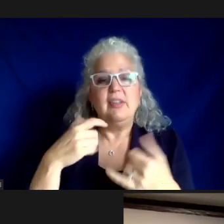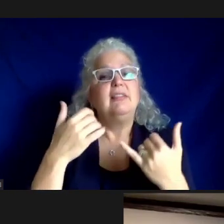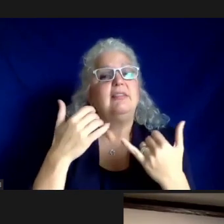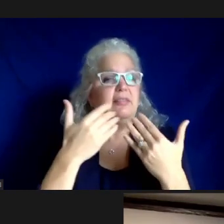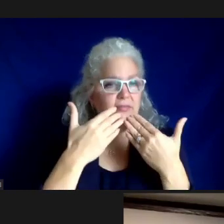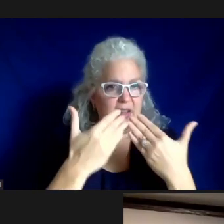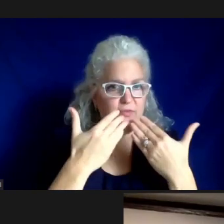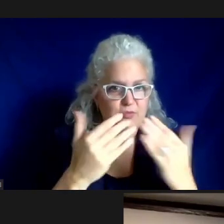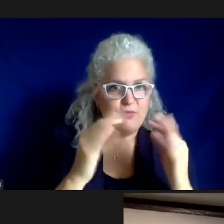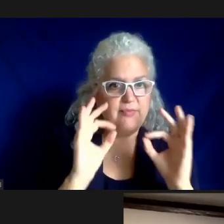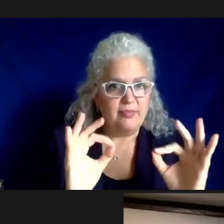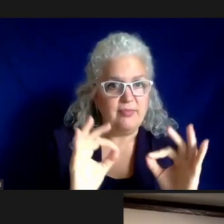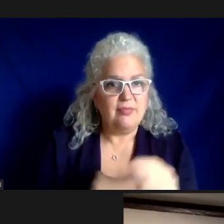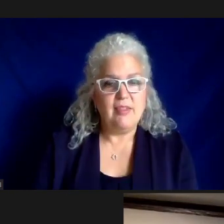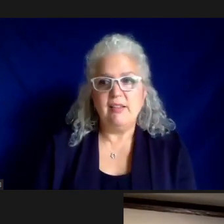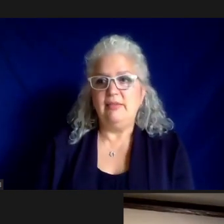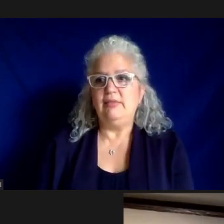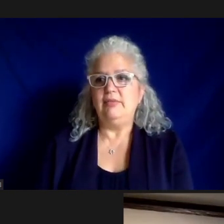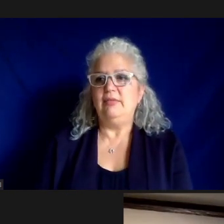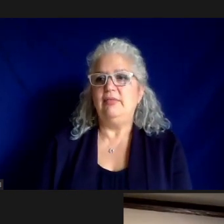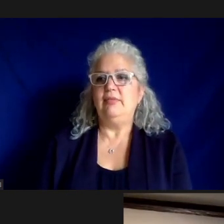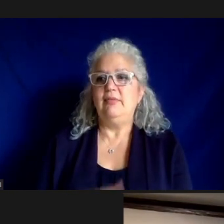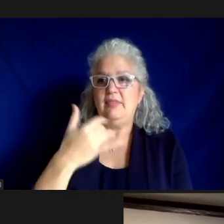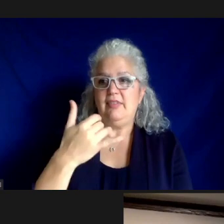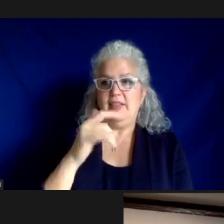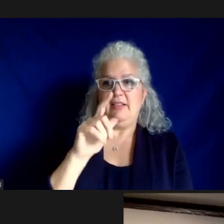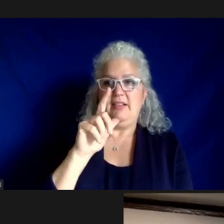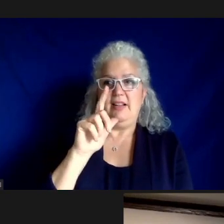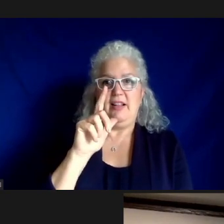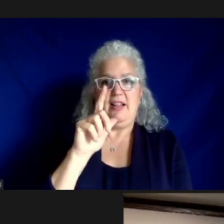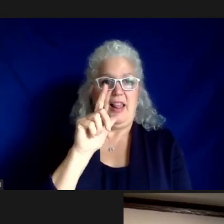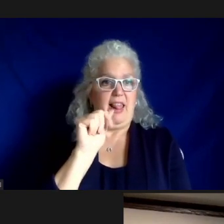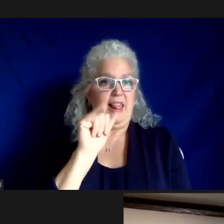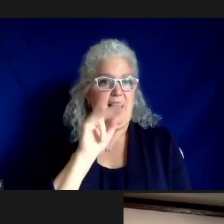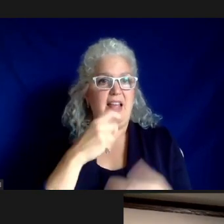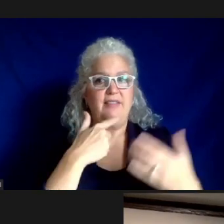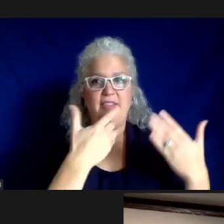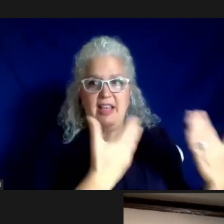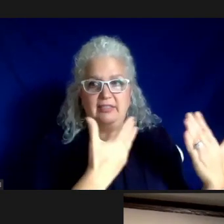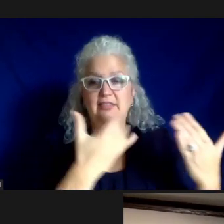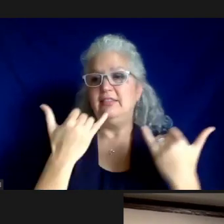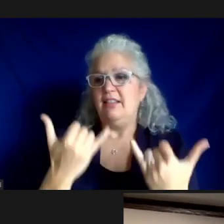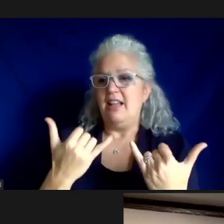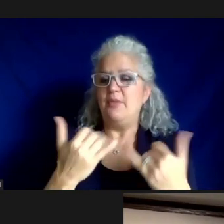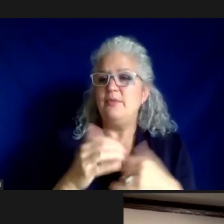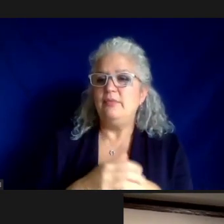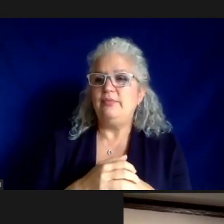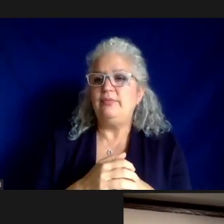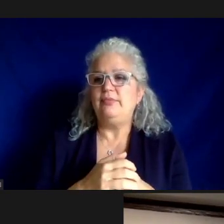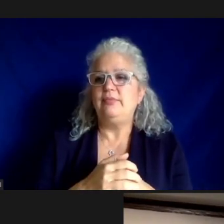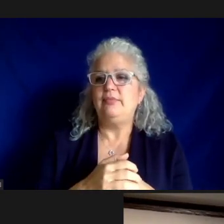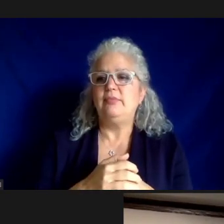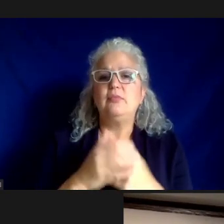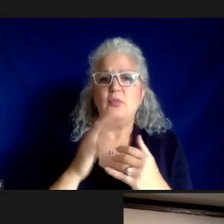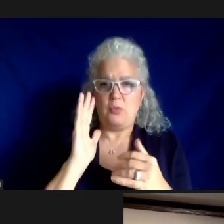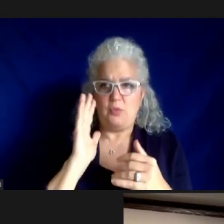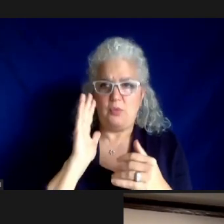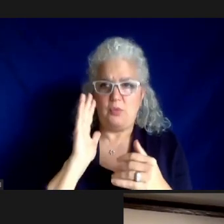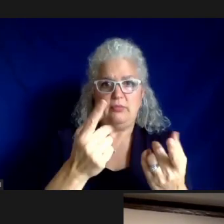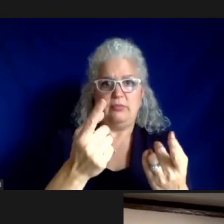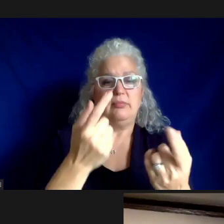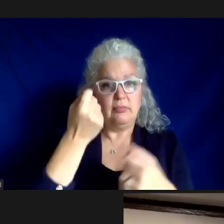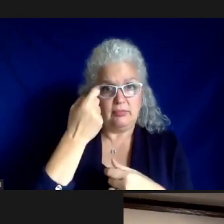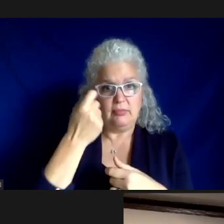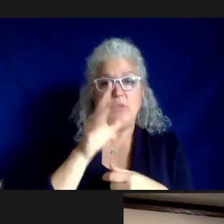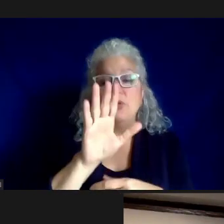Kellen. We also will be taking questions during this event. We're going to start out with a panel presentation